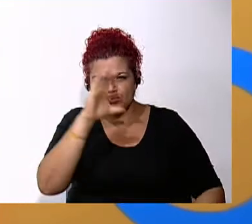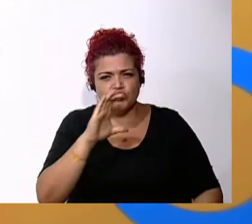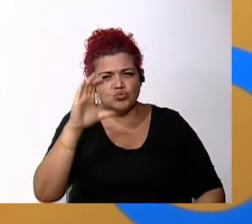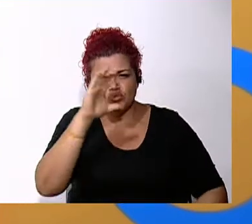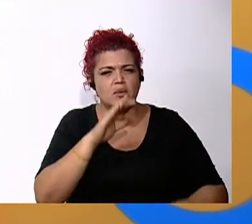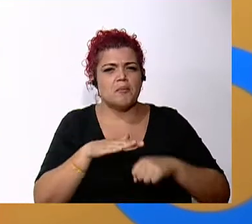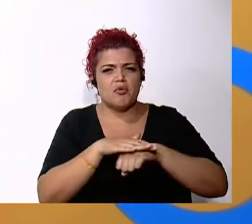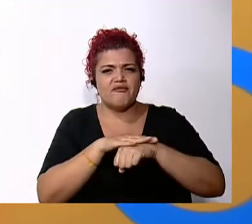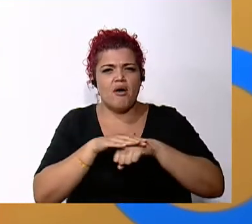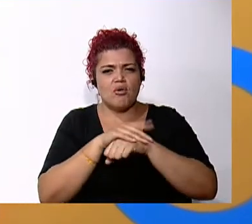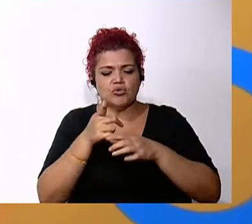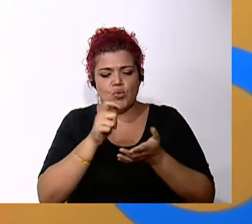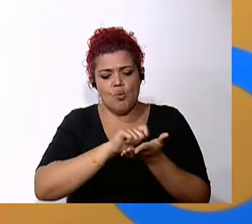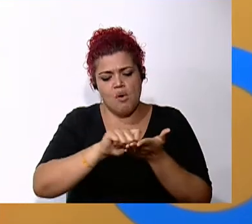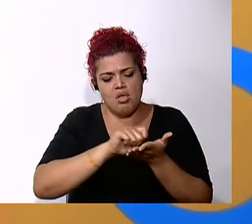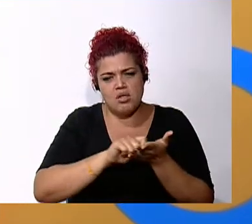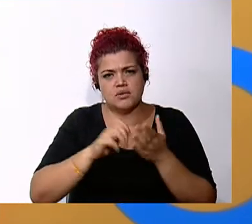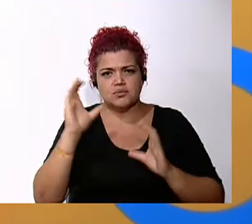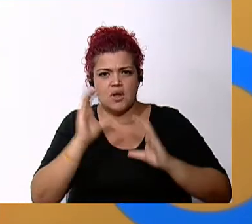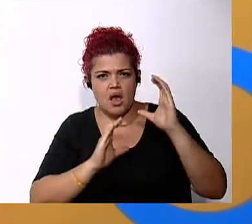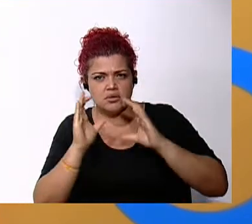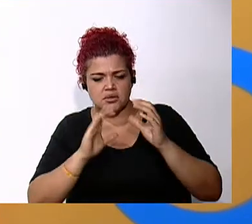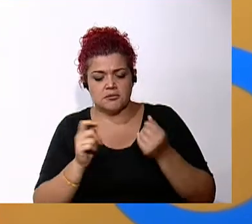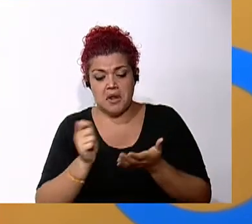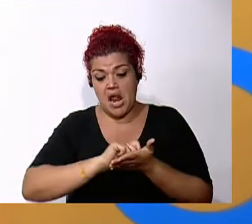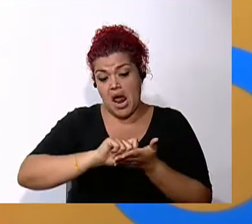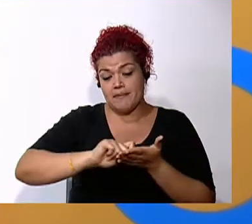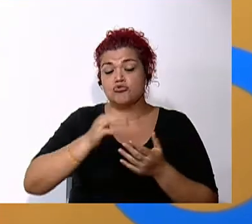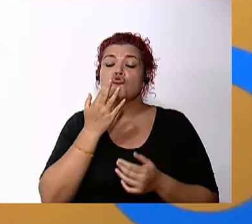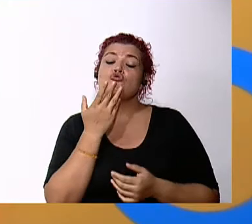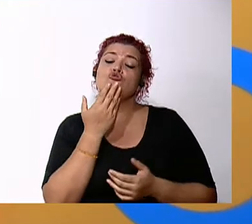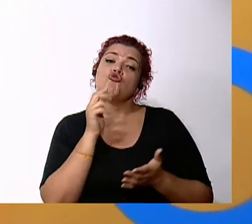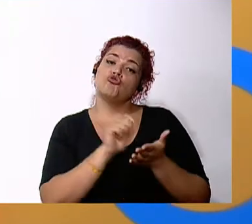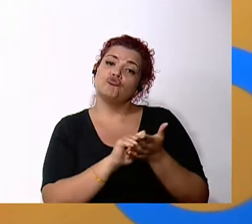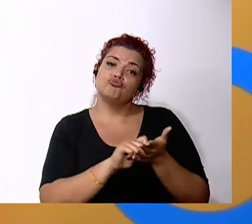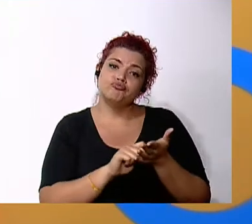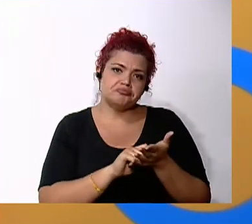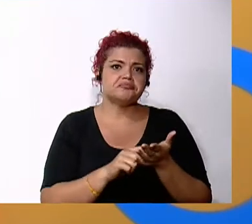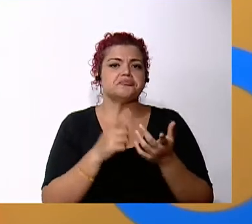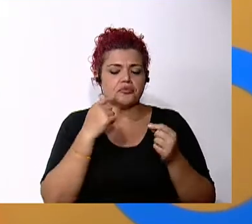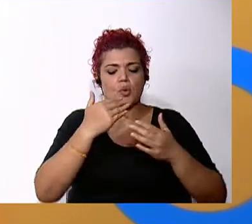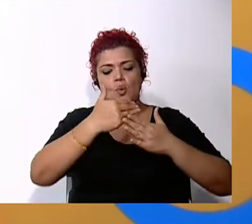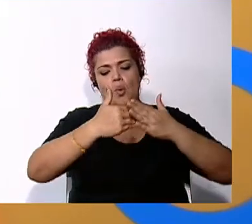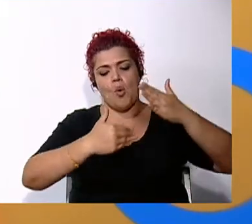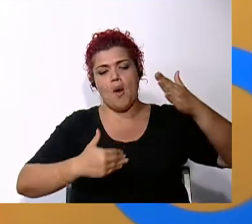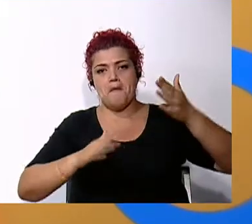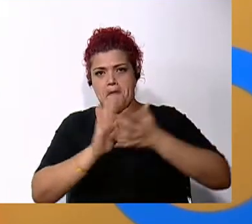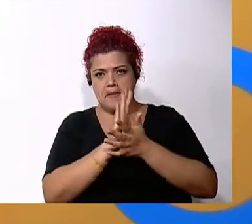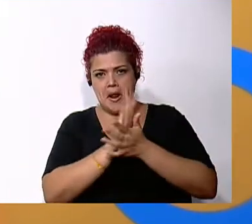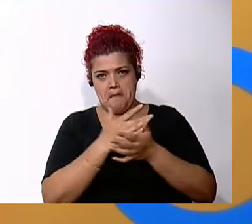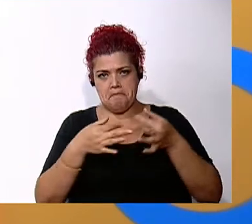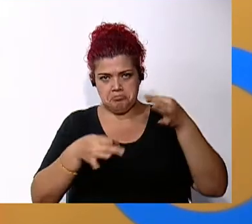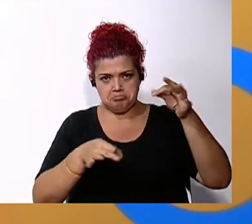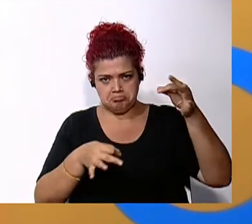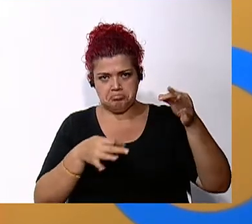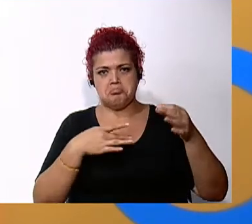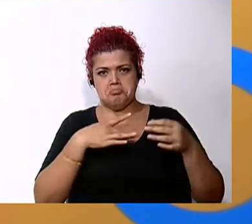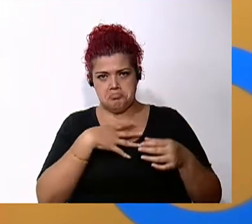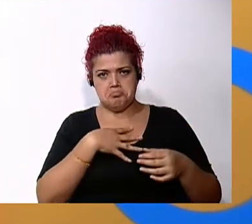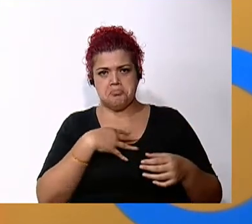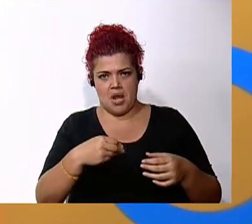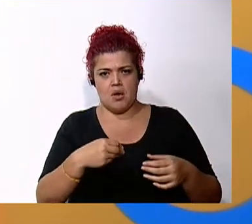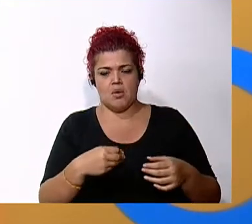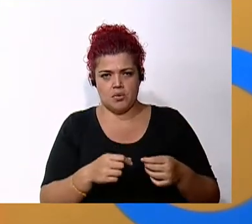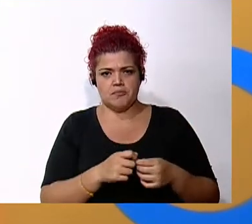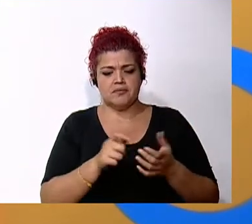favor su cuaderno de ciencias, sus lápices de color, su lápiz de escribir, una hojita blanca que tengan por ahí y anoten